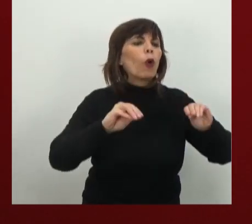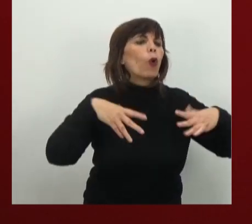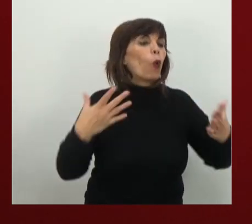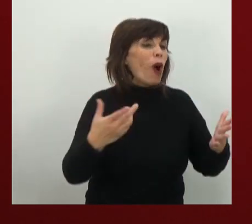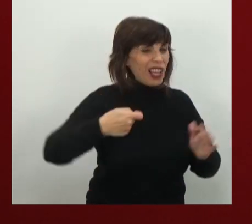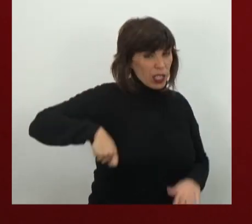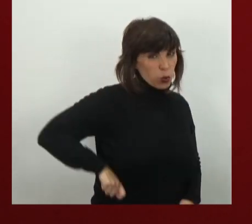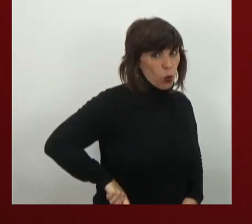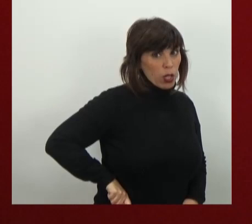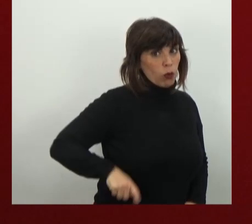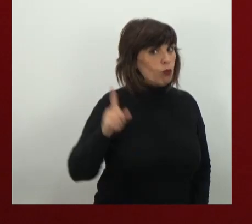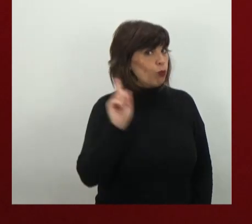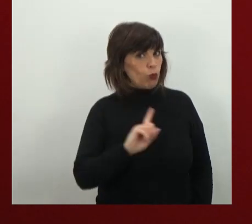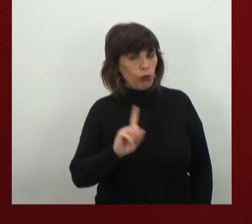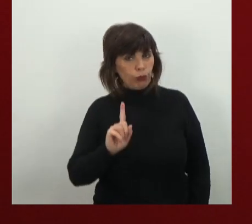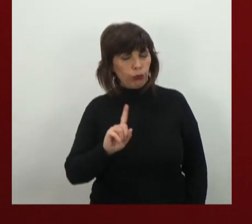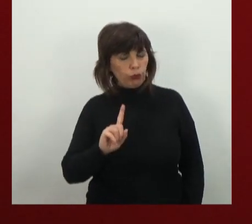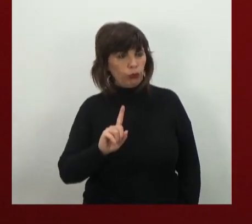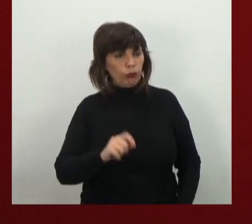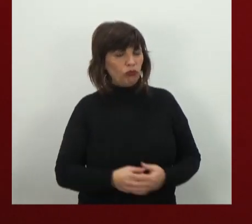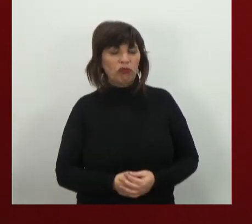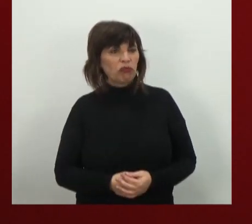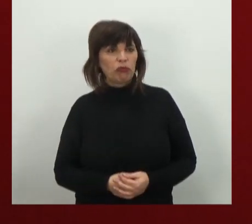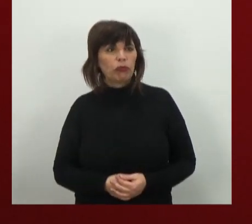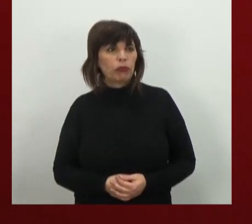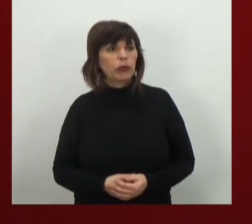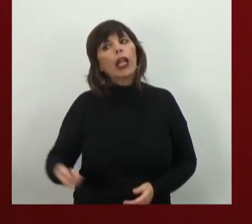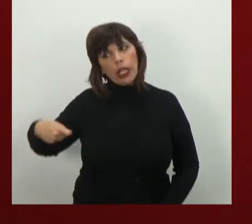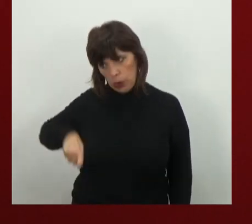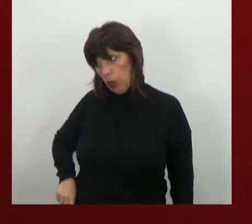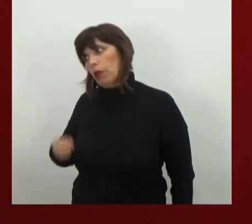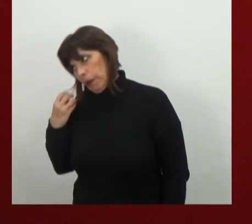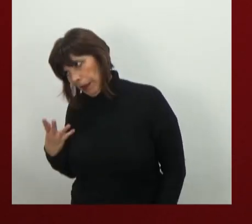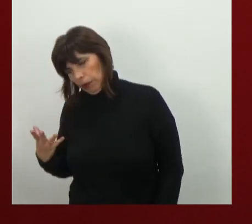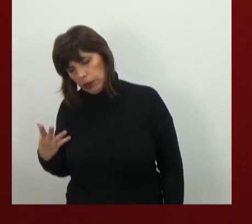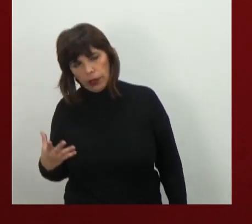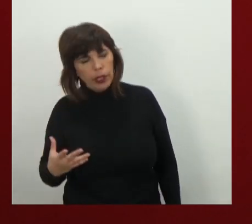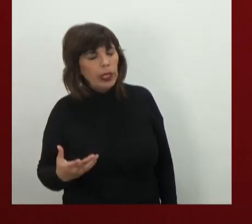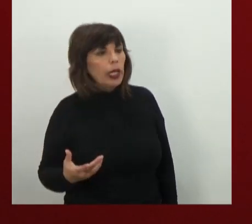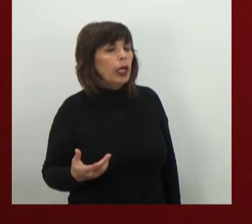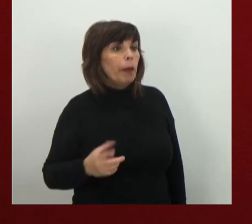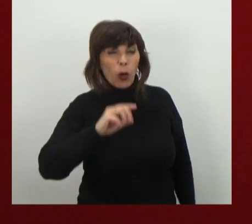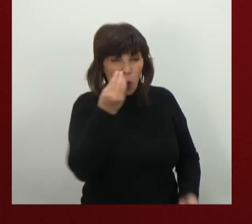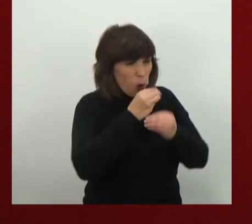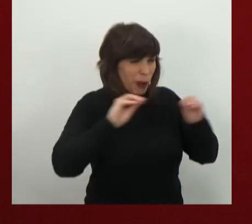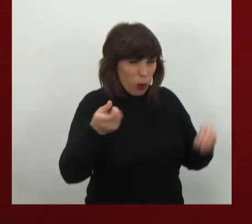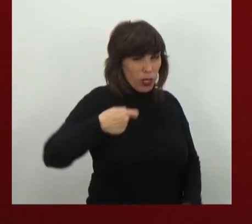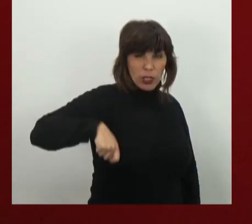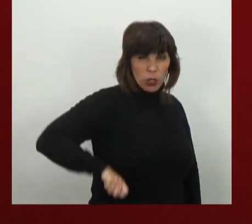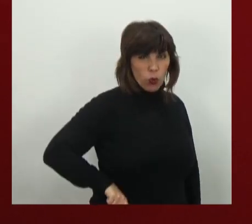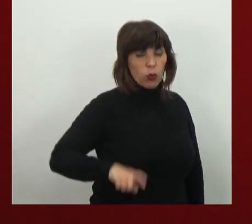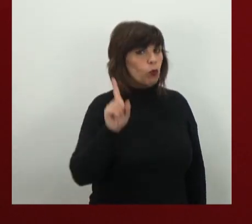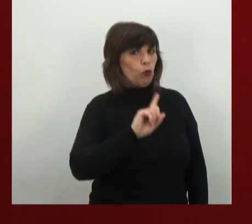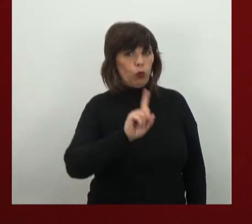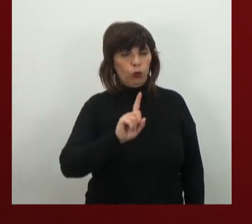Lo mejor del trabajo no es el dinero. Que también es bueno que te paguen bien, pero no es en primera línea.